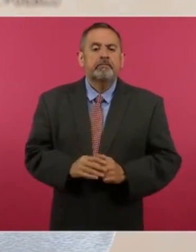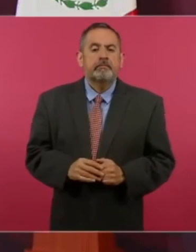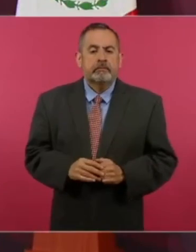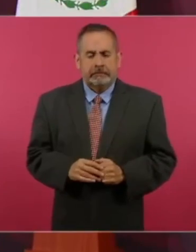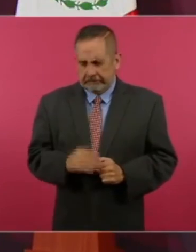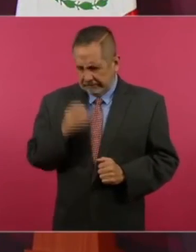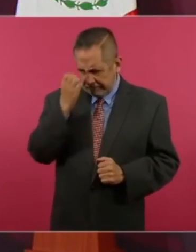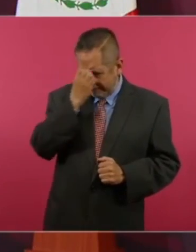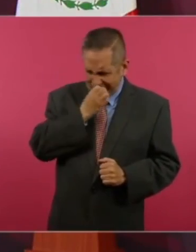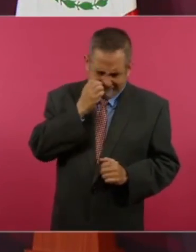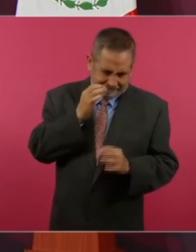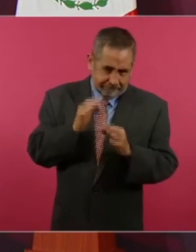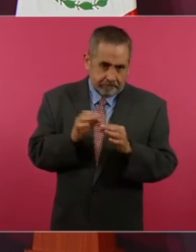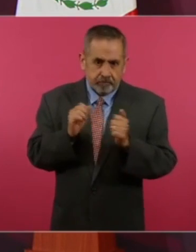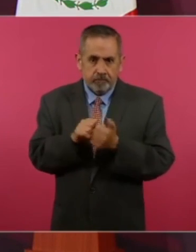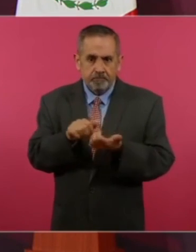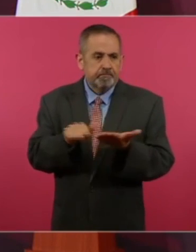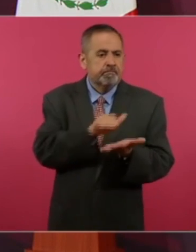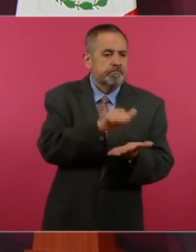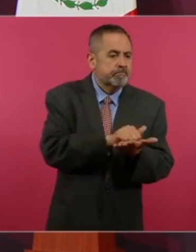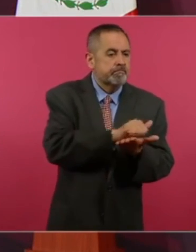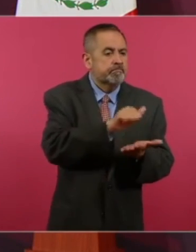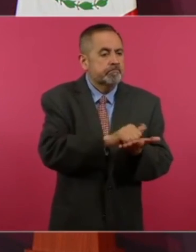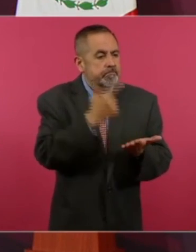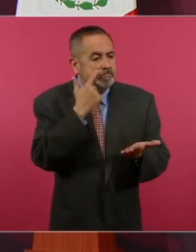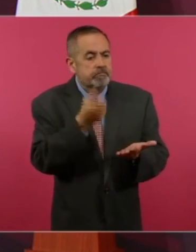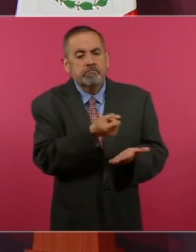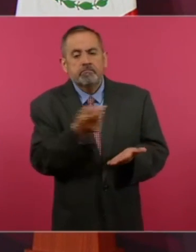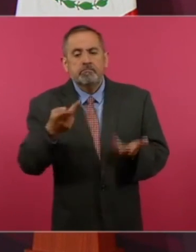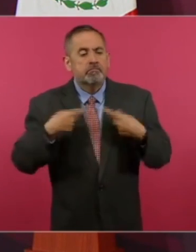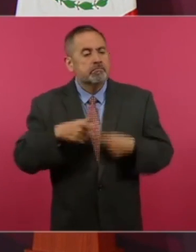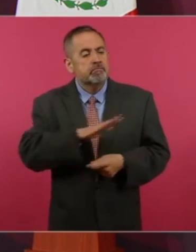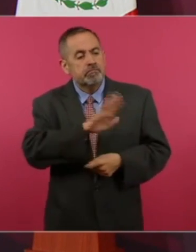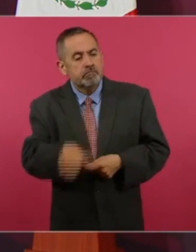muy puntual con actas, ¿sí?, de defunción.